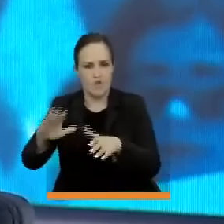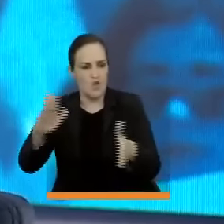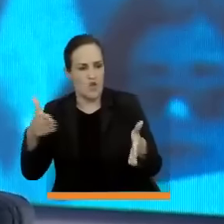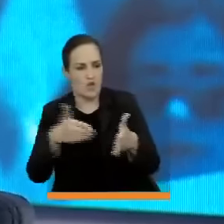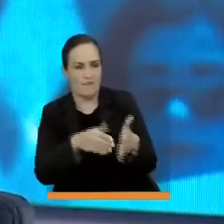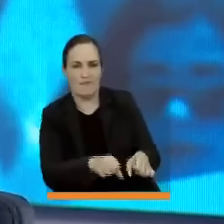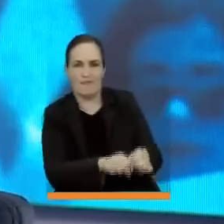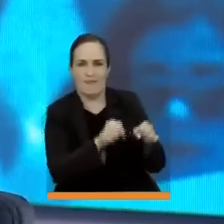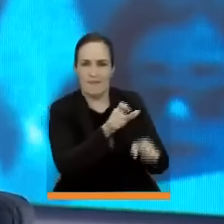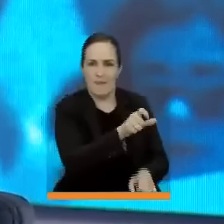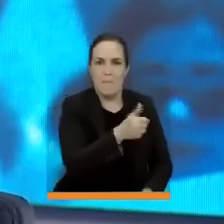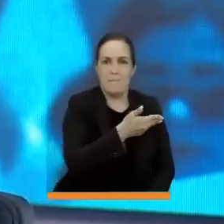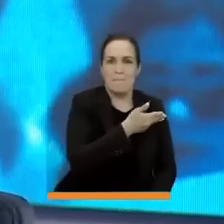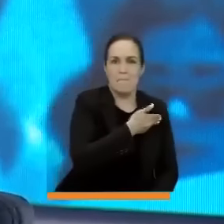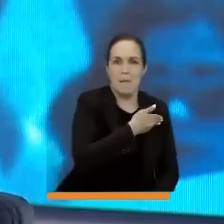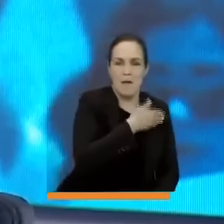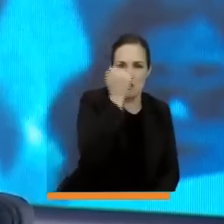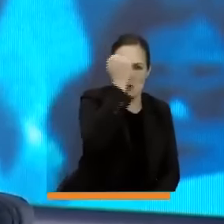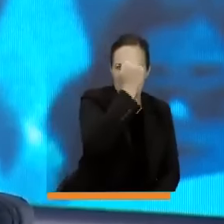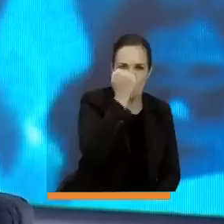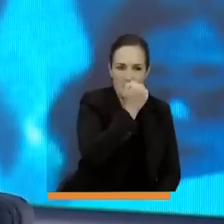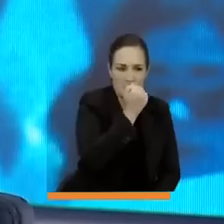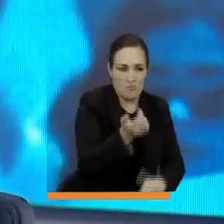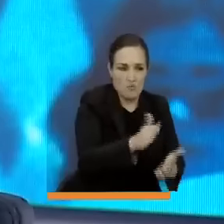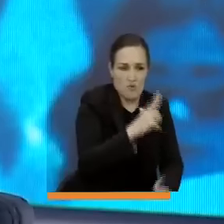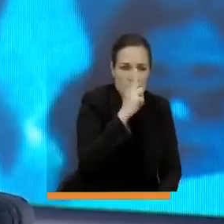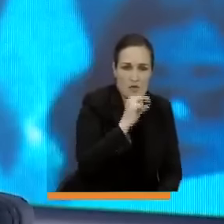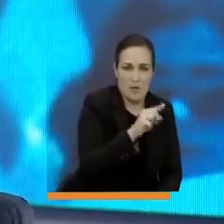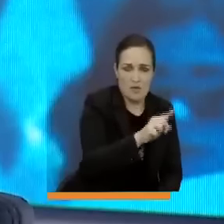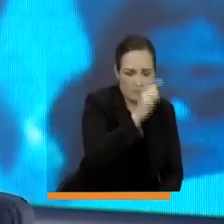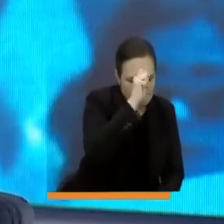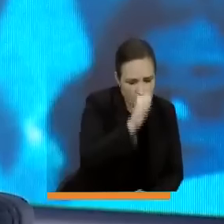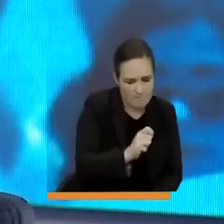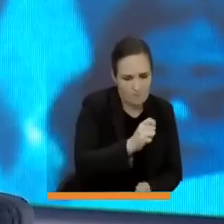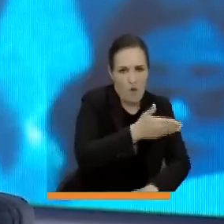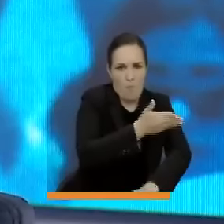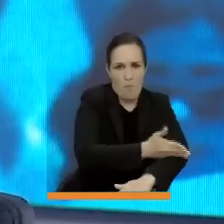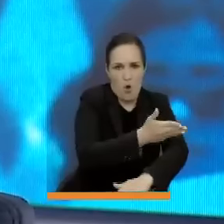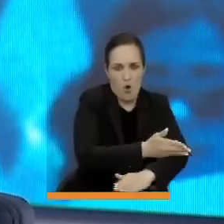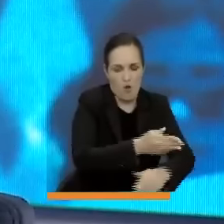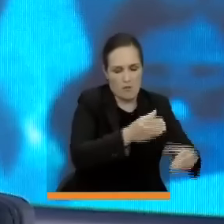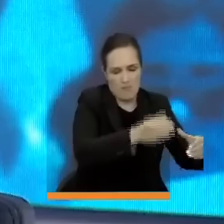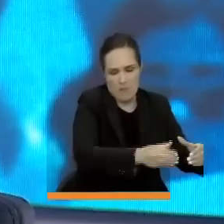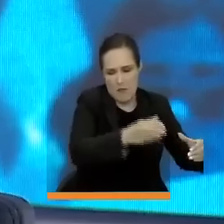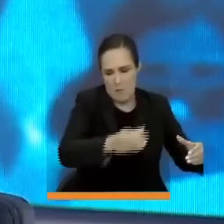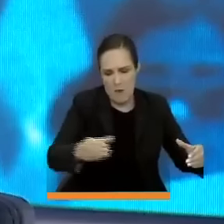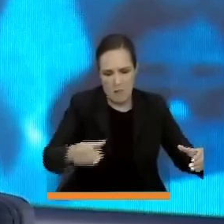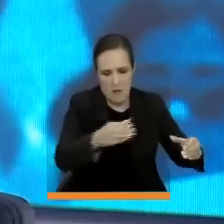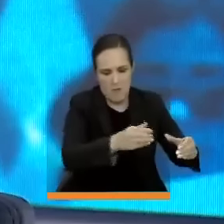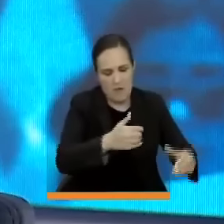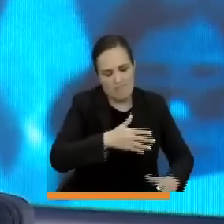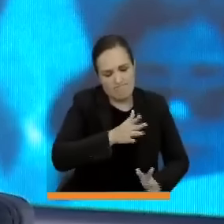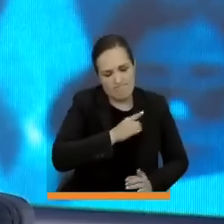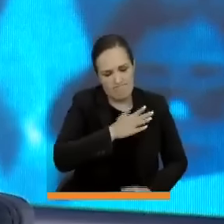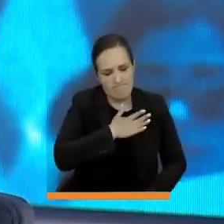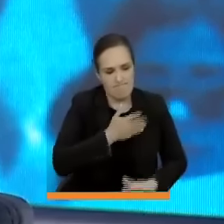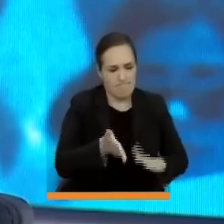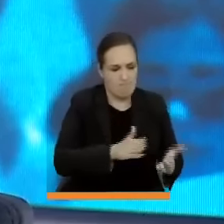conflicto armado y quienes hicieron un homenaje en el congreso de la República por la muerte de sus hijos en medio de los llamados falsos